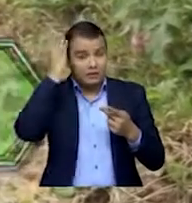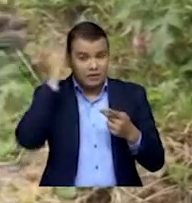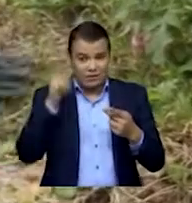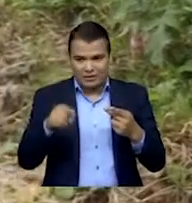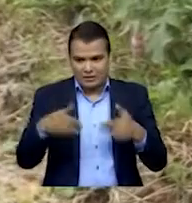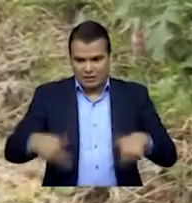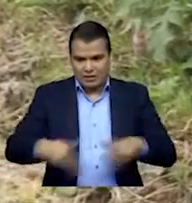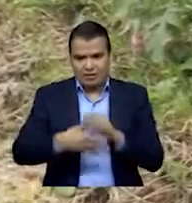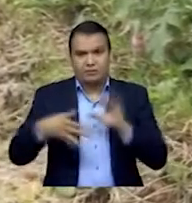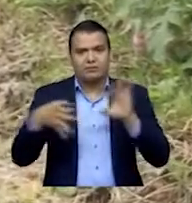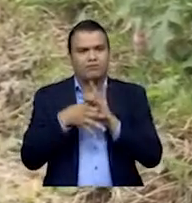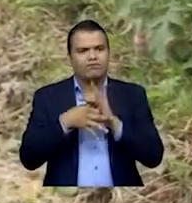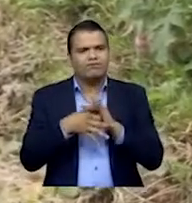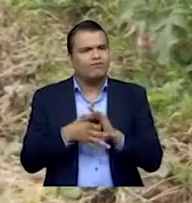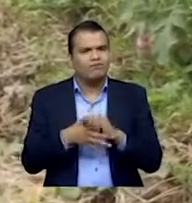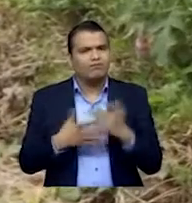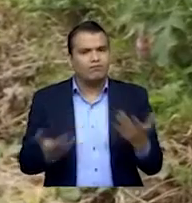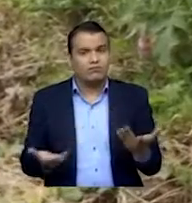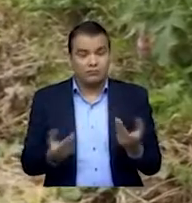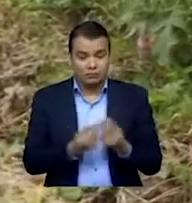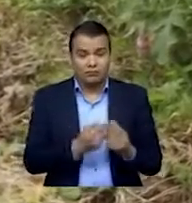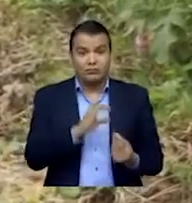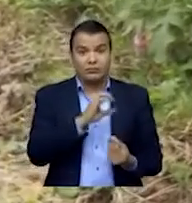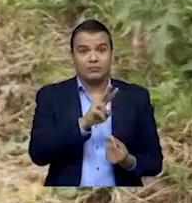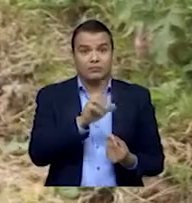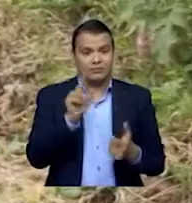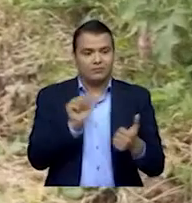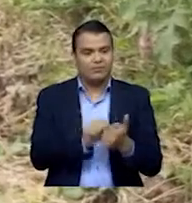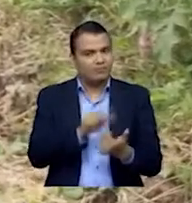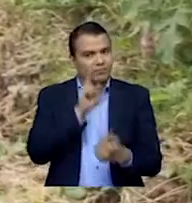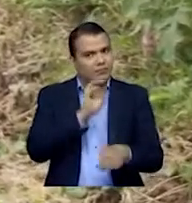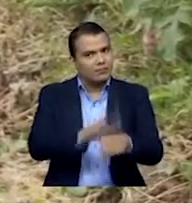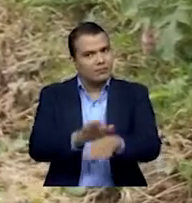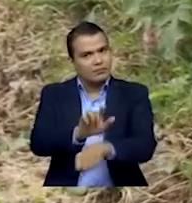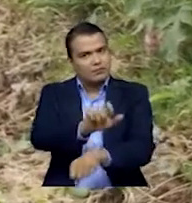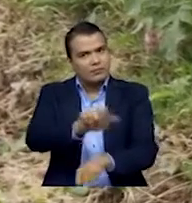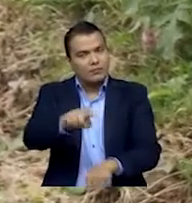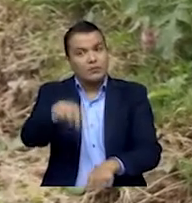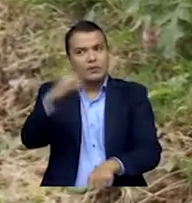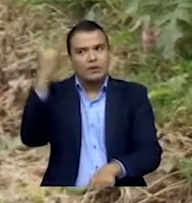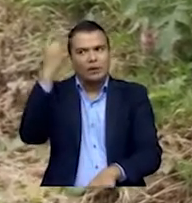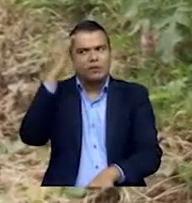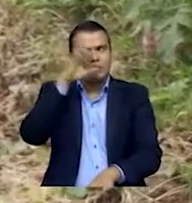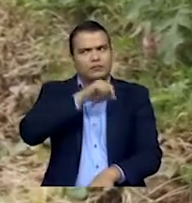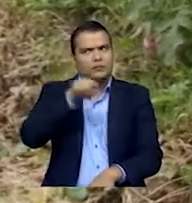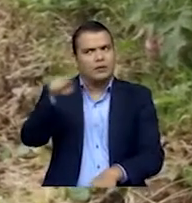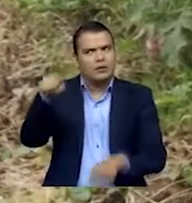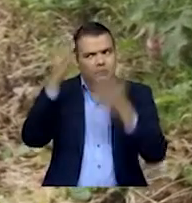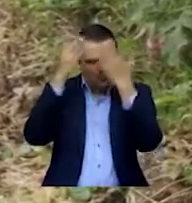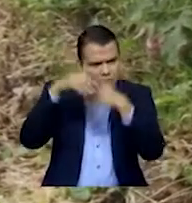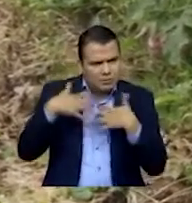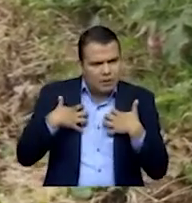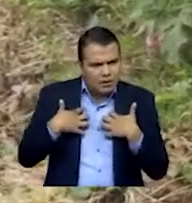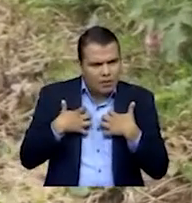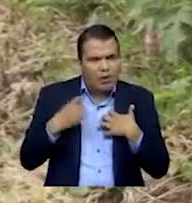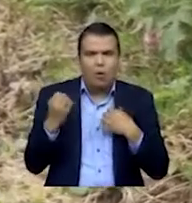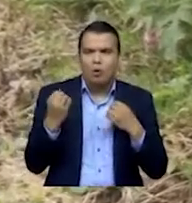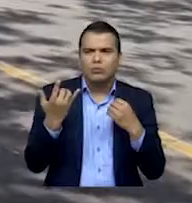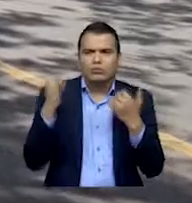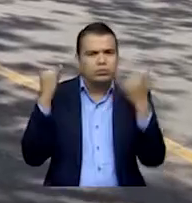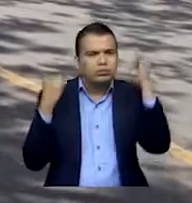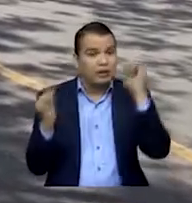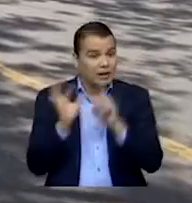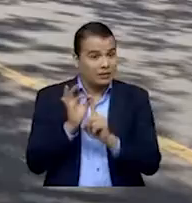socializar a la gente de que denuncien y evitar la casa y evitar el comercio la comercialización es decir de animales